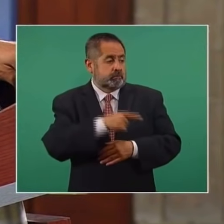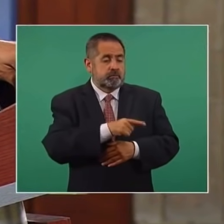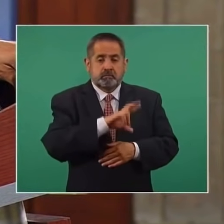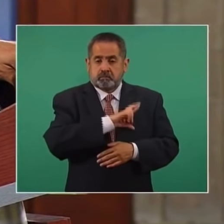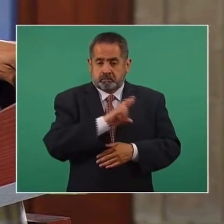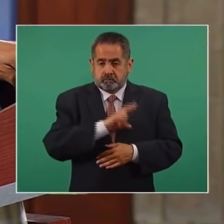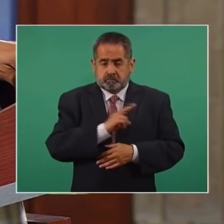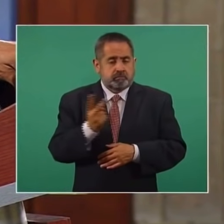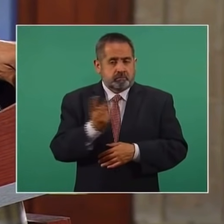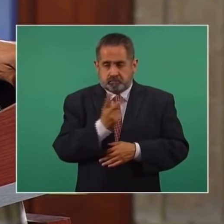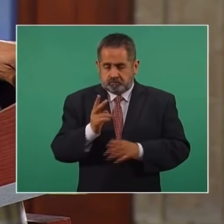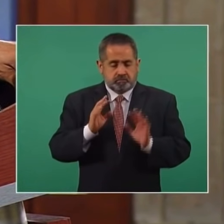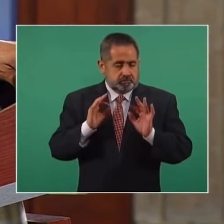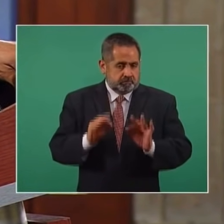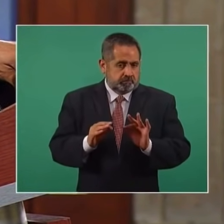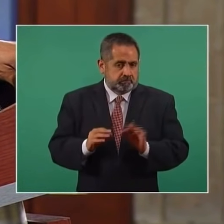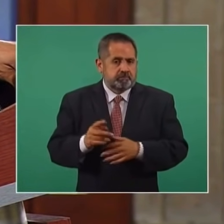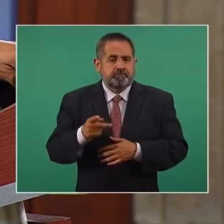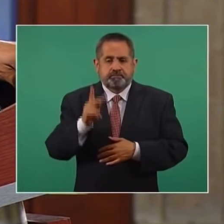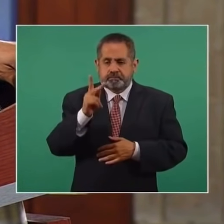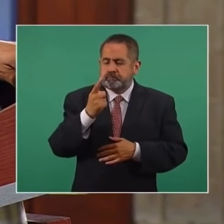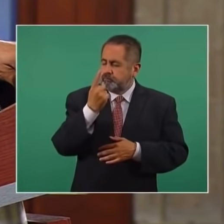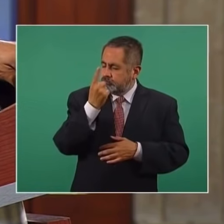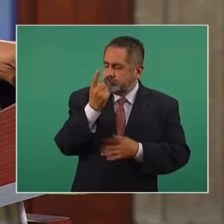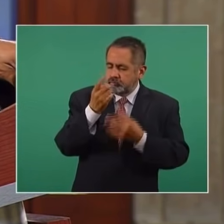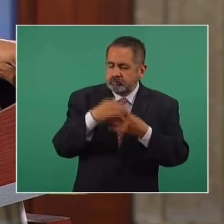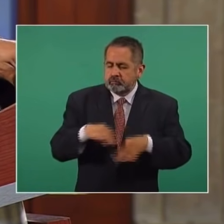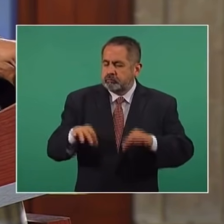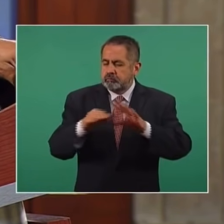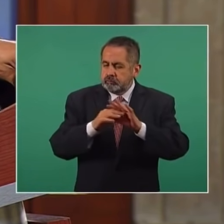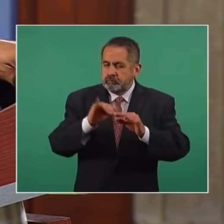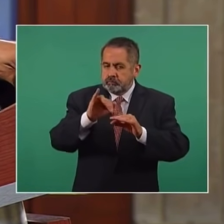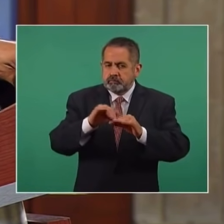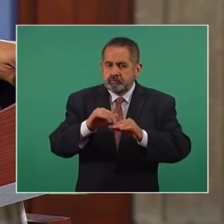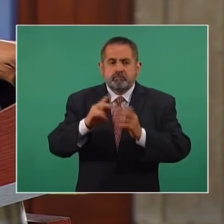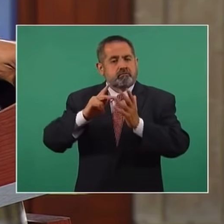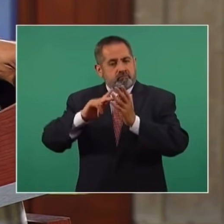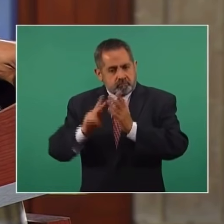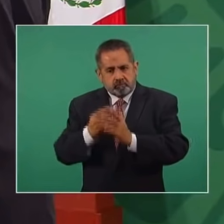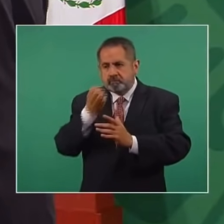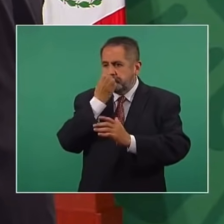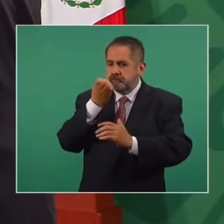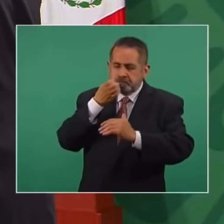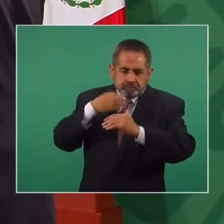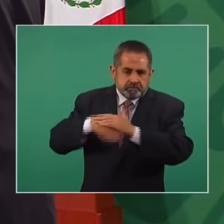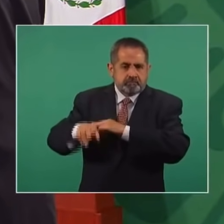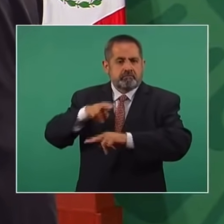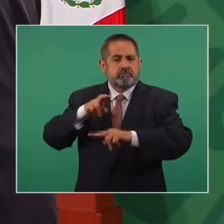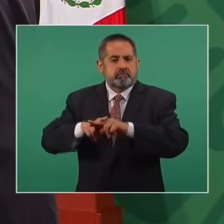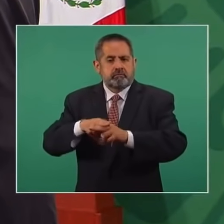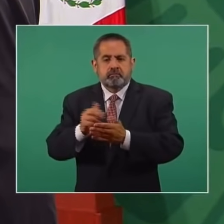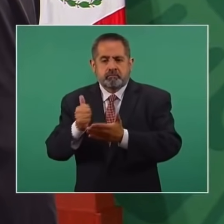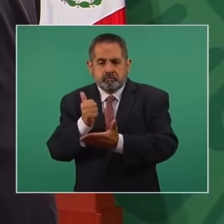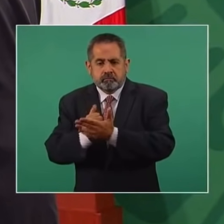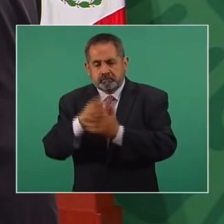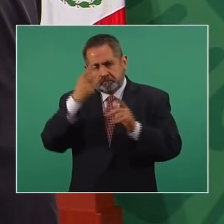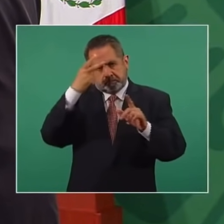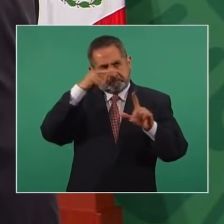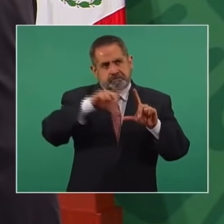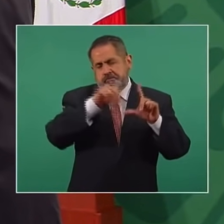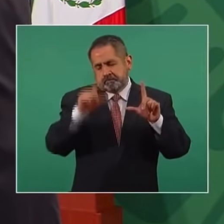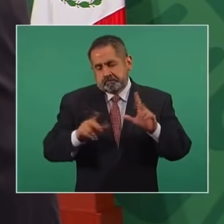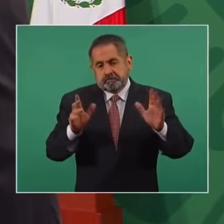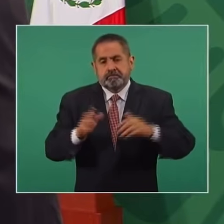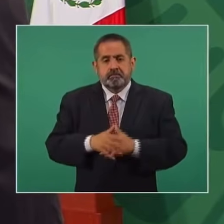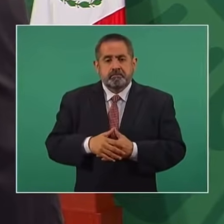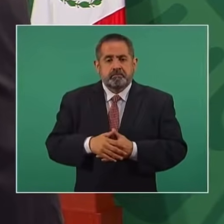privadas, pero sí sería muy importante el regreso a clases en la ciudad y en todo el país. No